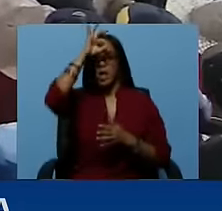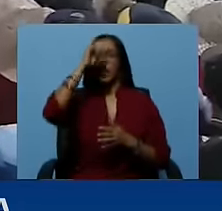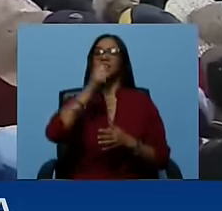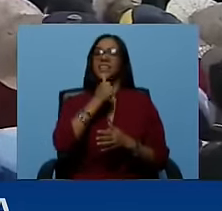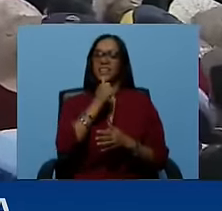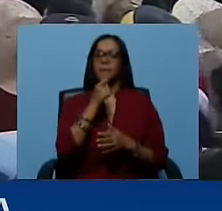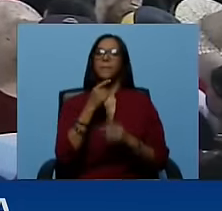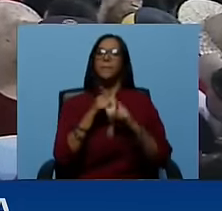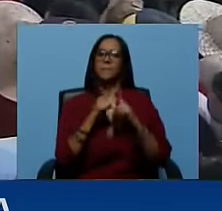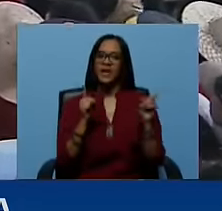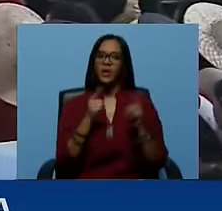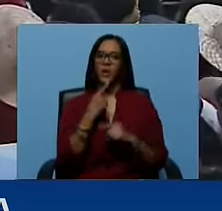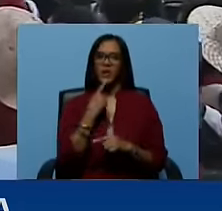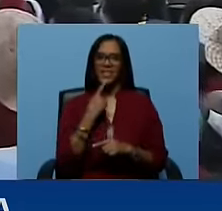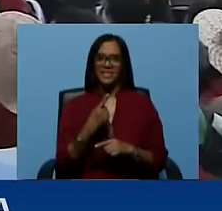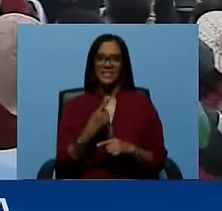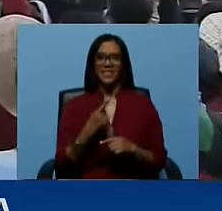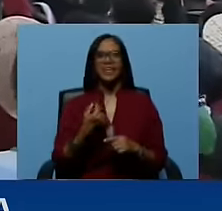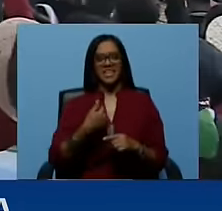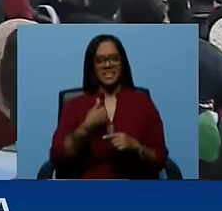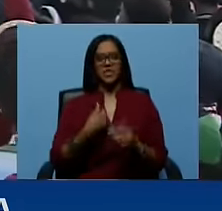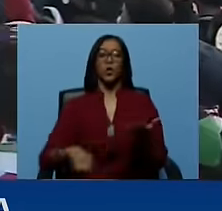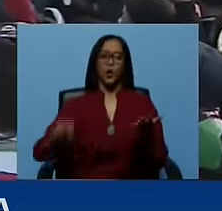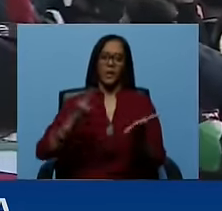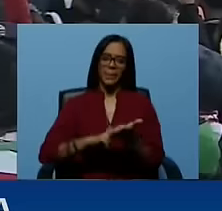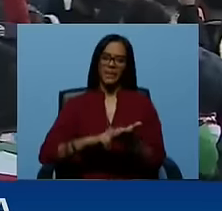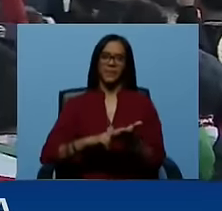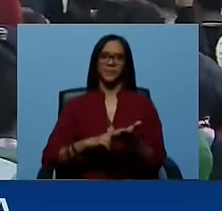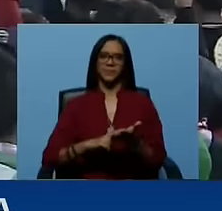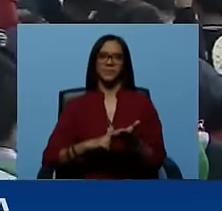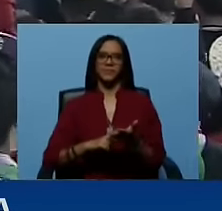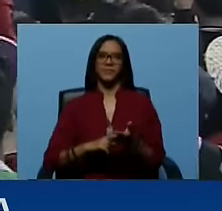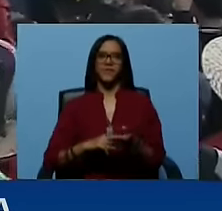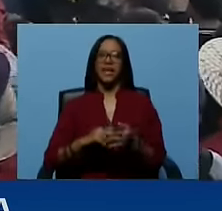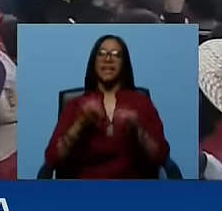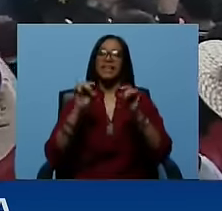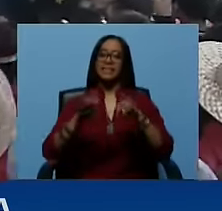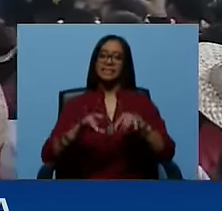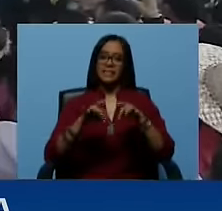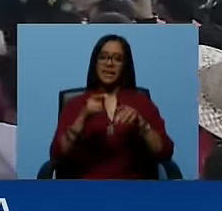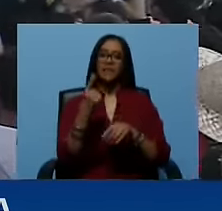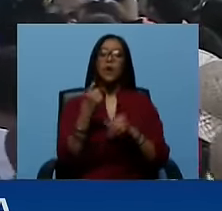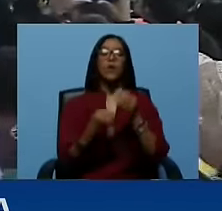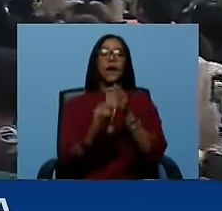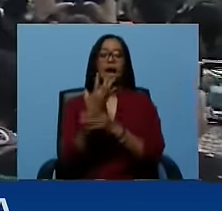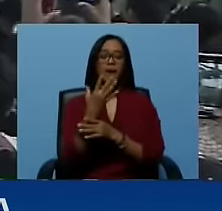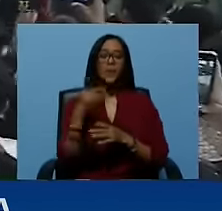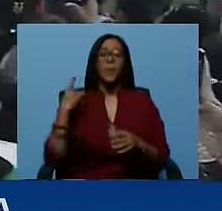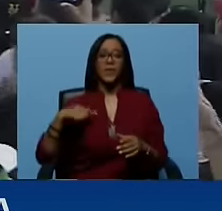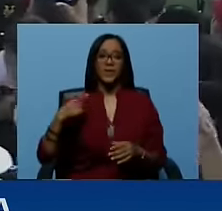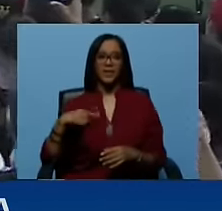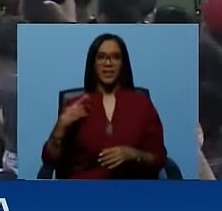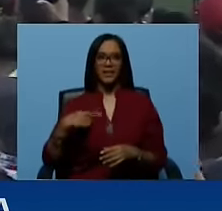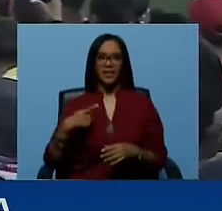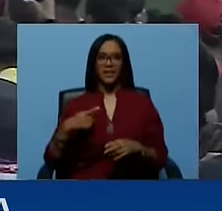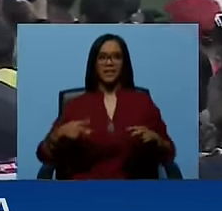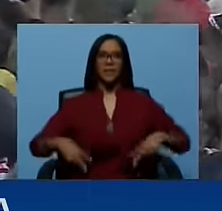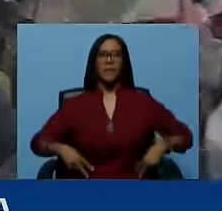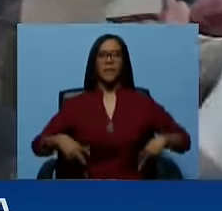dice. Y yo lo repito. Siembra un árbol y tendrás vida